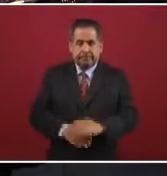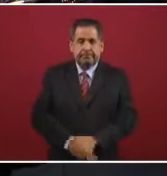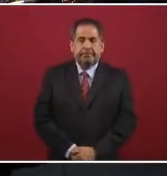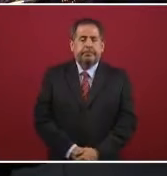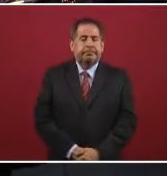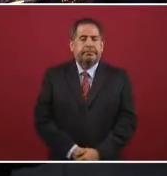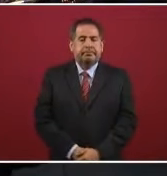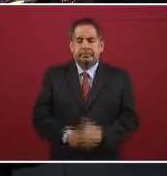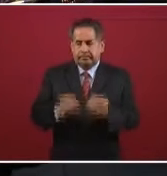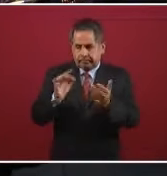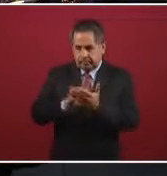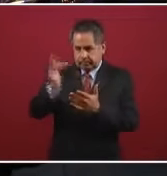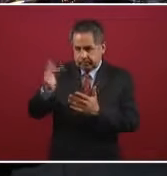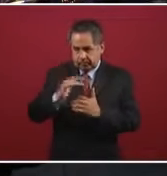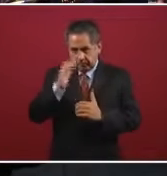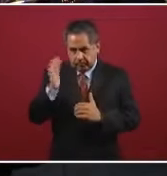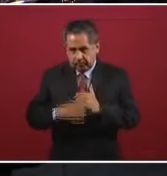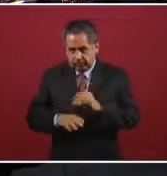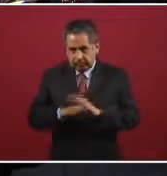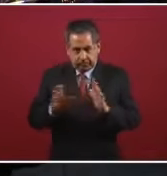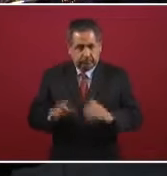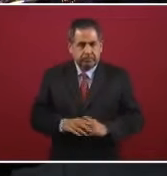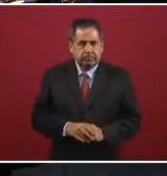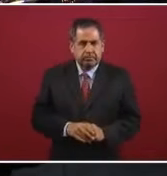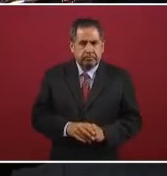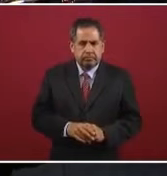Bueno, muchas gracias y